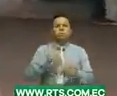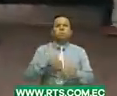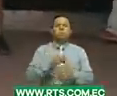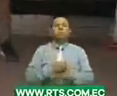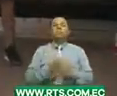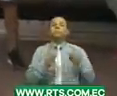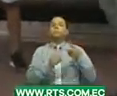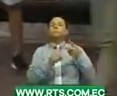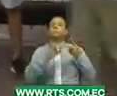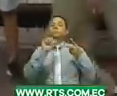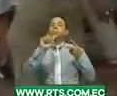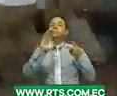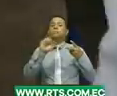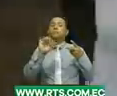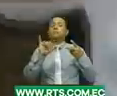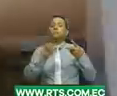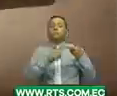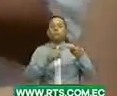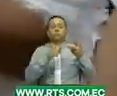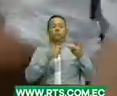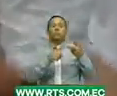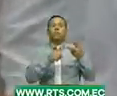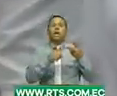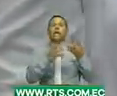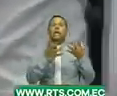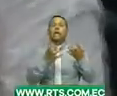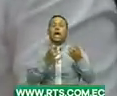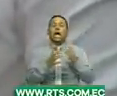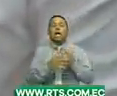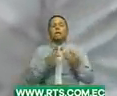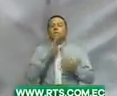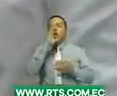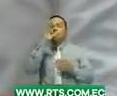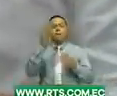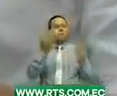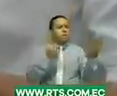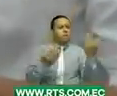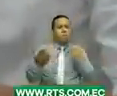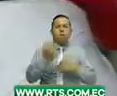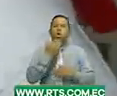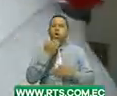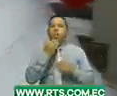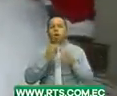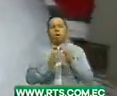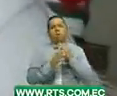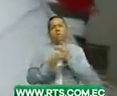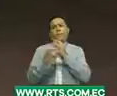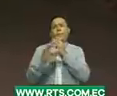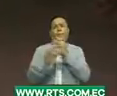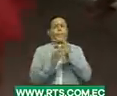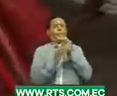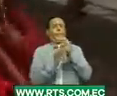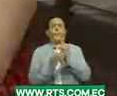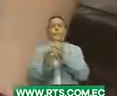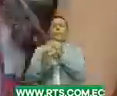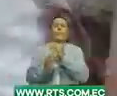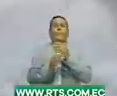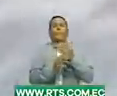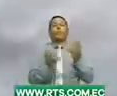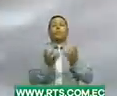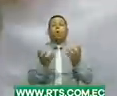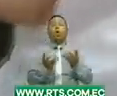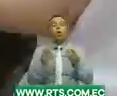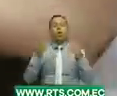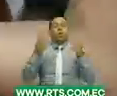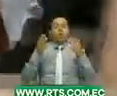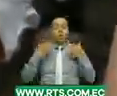Pérez de Pachacutic intenta ganar votos con el sonido de su saxofón. Esta vez estuvo en la avenida Malecón Simón Bolívar de